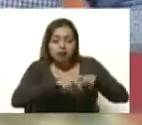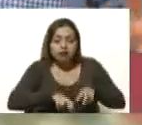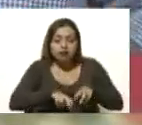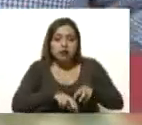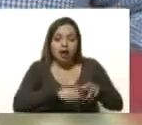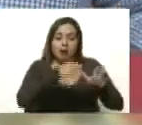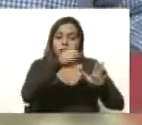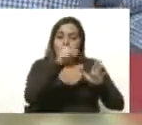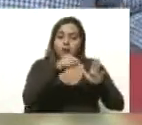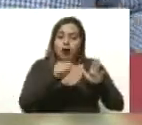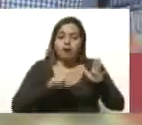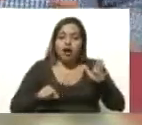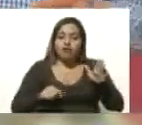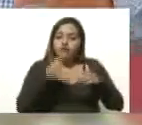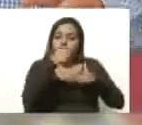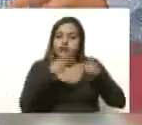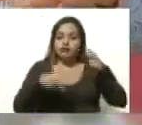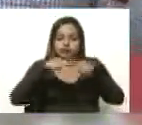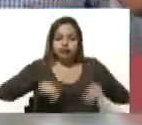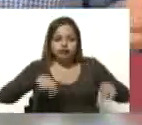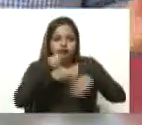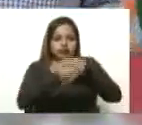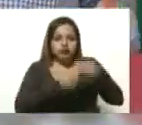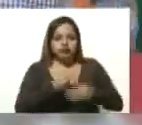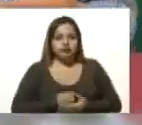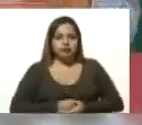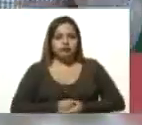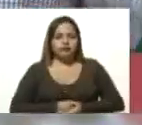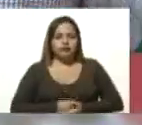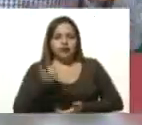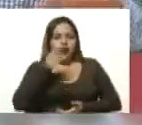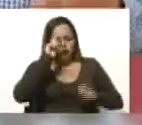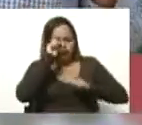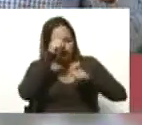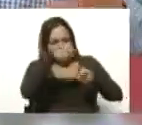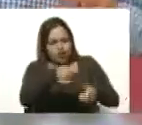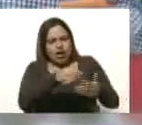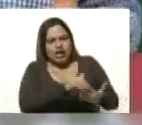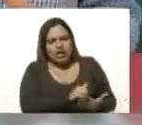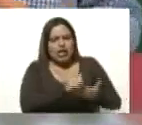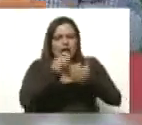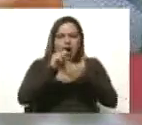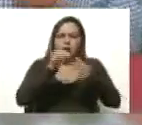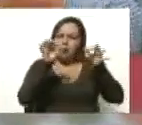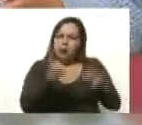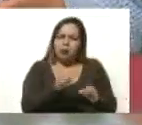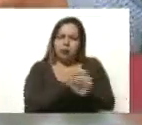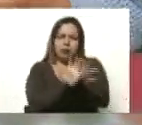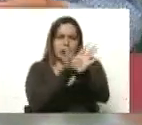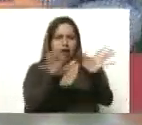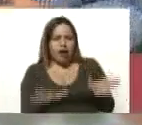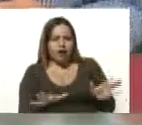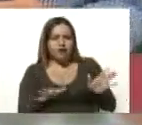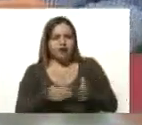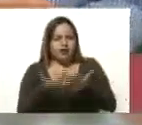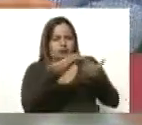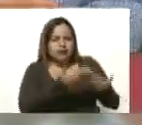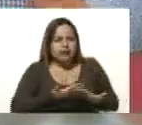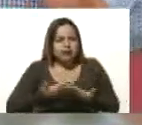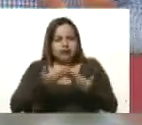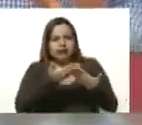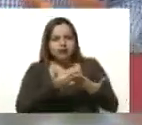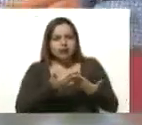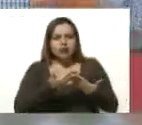en los distintos estudios que hemos hecho. Incluso se nos reconoce un liderazgo indiscutible en estudios